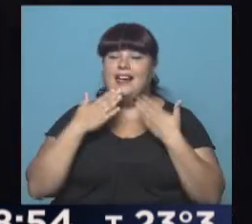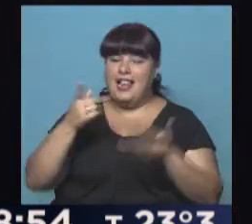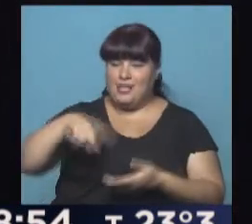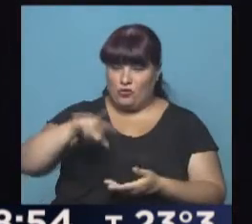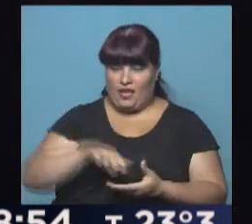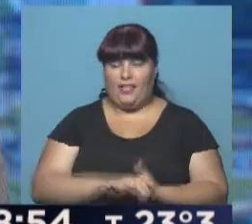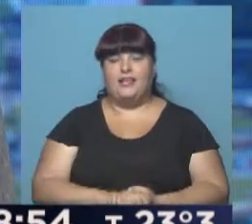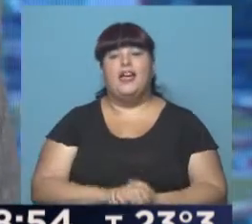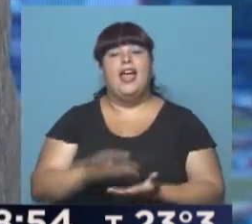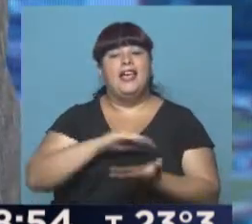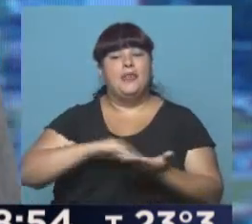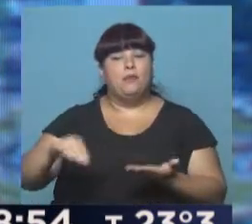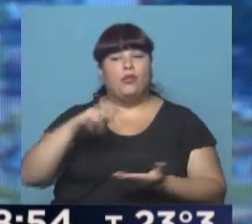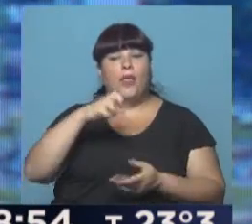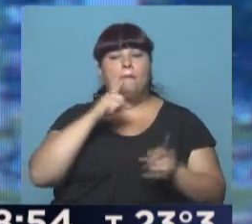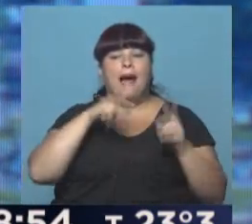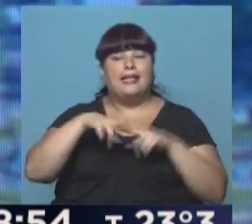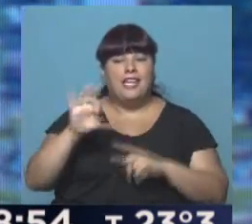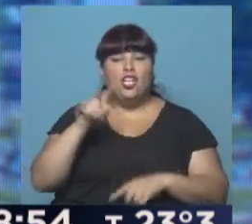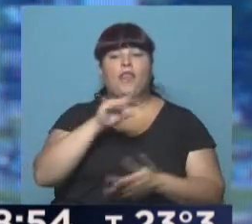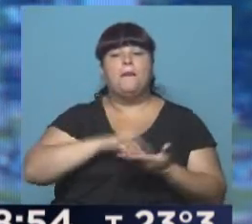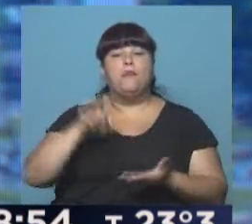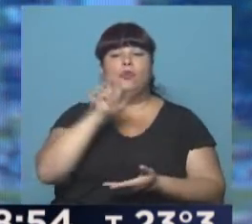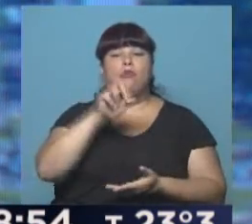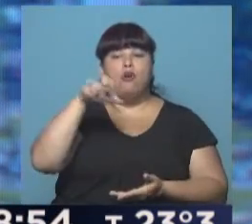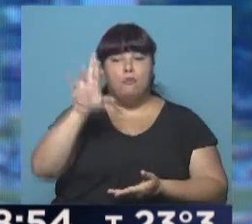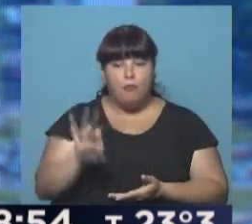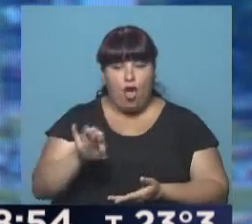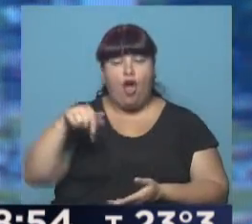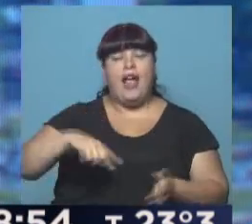gracias a ustedes el diputado jose luis patiño diputado por el pro por aquí por la ciudad de buenos aires